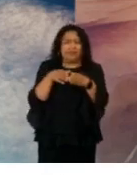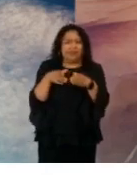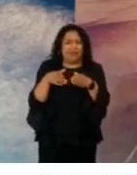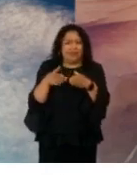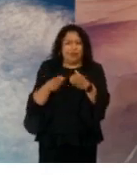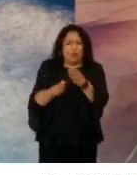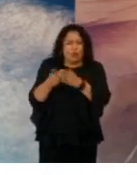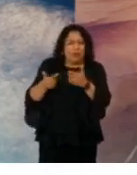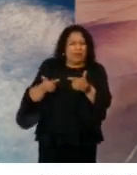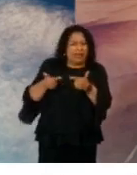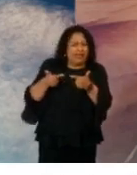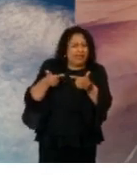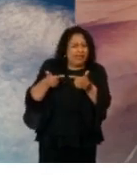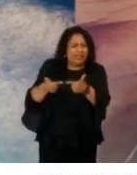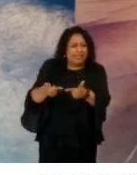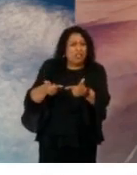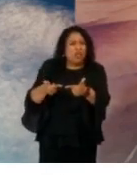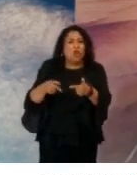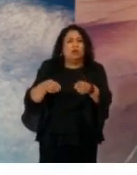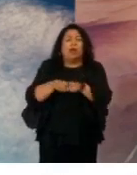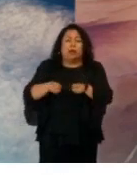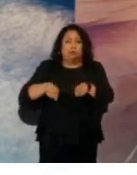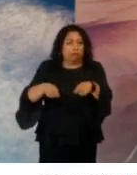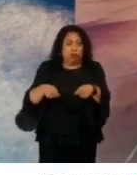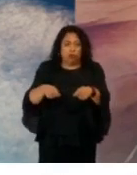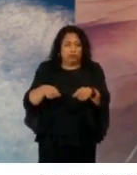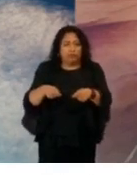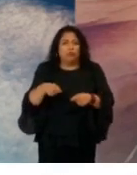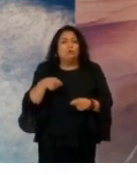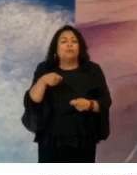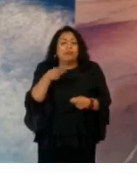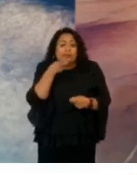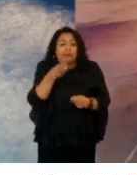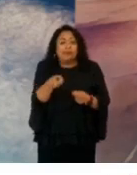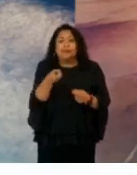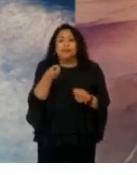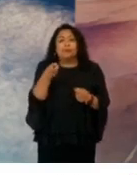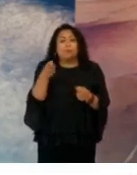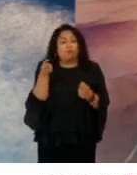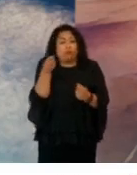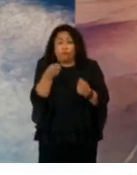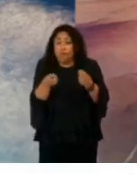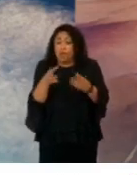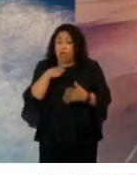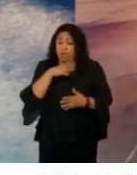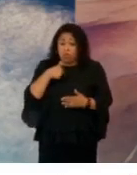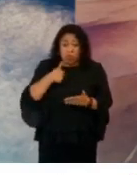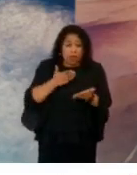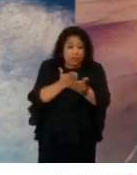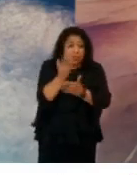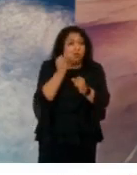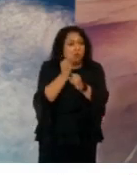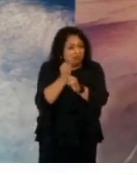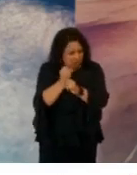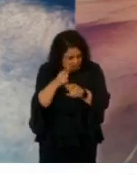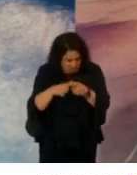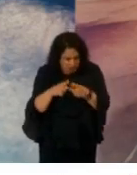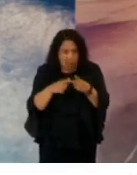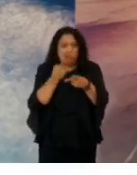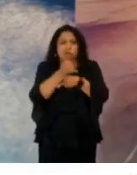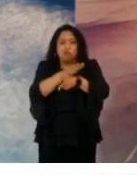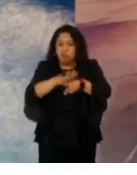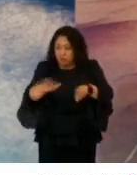generación nueva, que se convierta en una responsabilidad, el decir, con todo el privilegio que tengo de tener acceso a Internet, en tener acceso a la